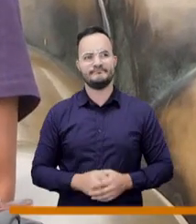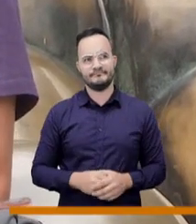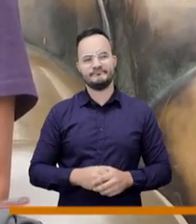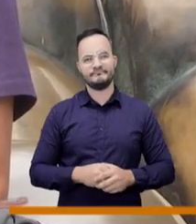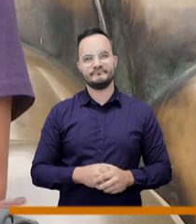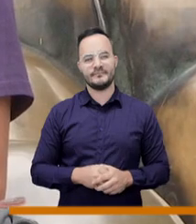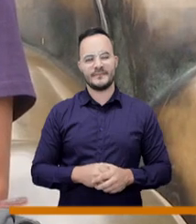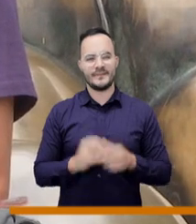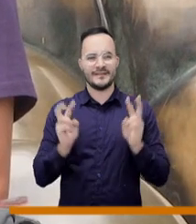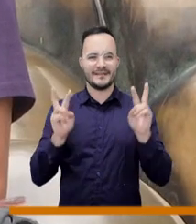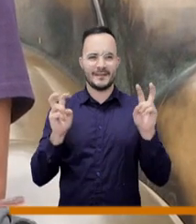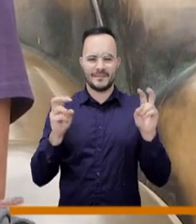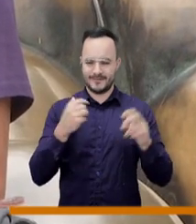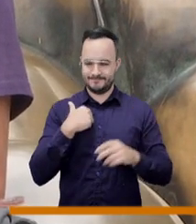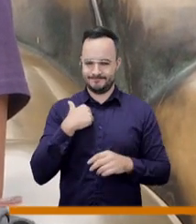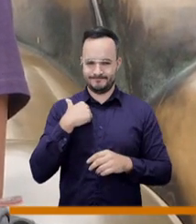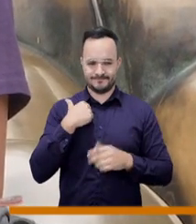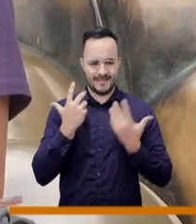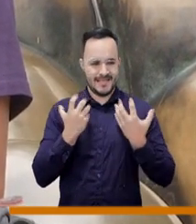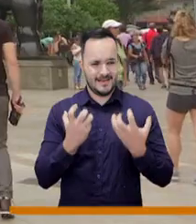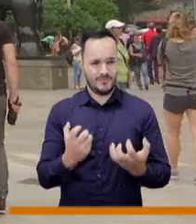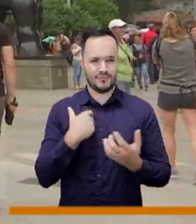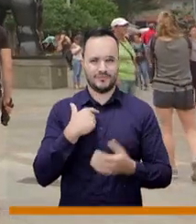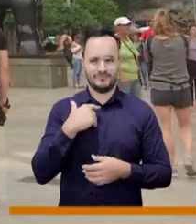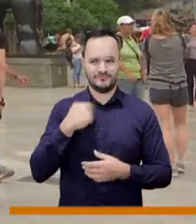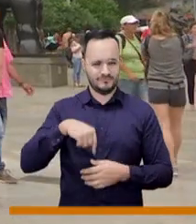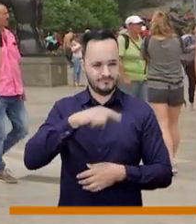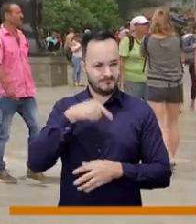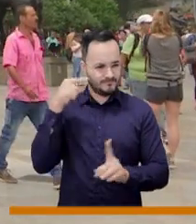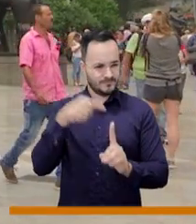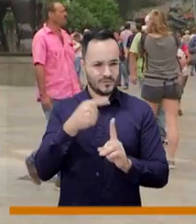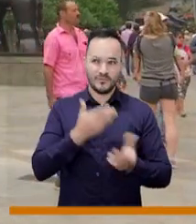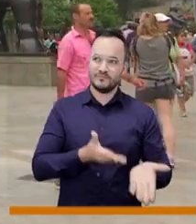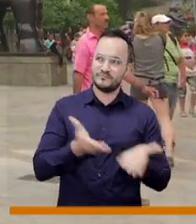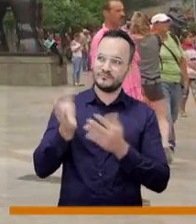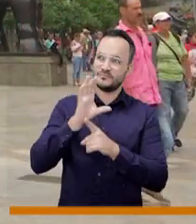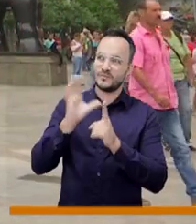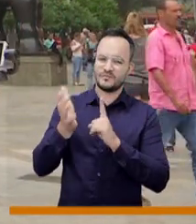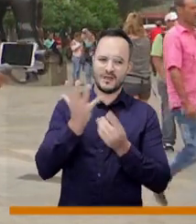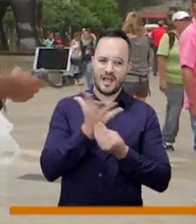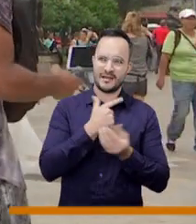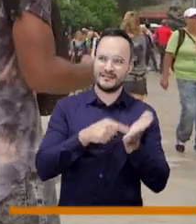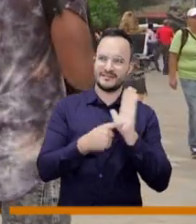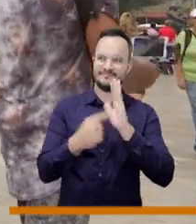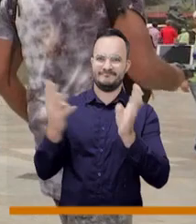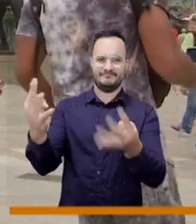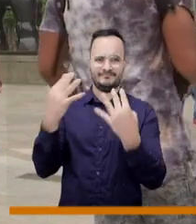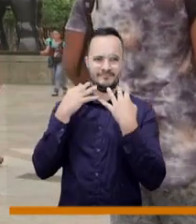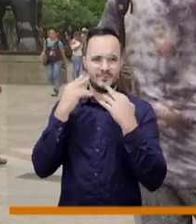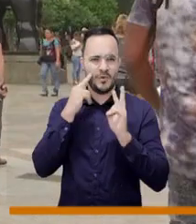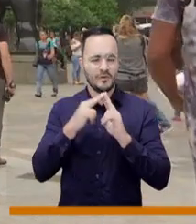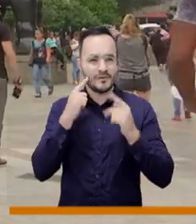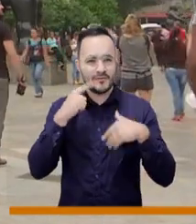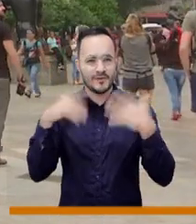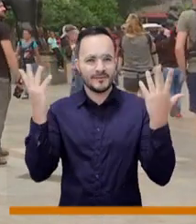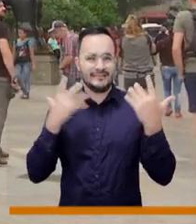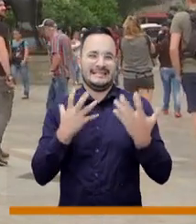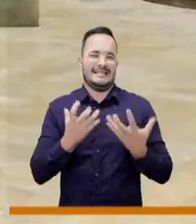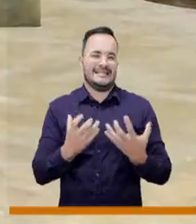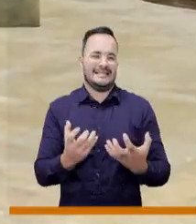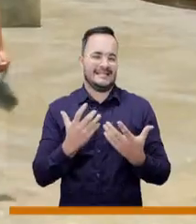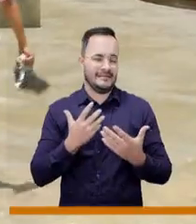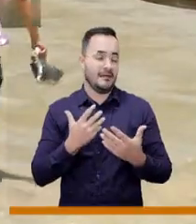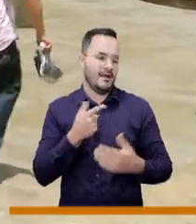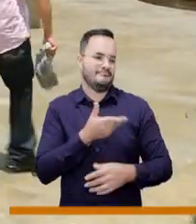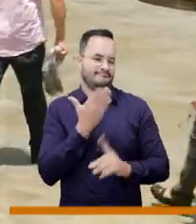de lo que hemos querido de alguna manera proyectar a nivel internacional en materia de arte y cultura. Si uno va a